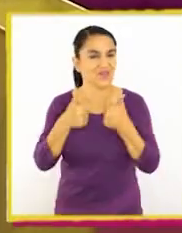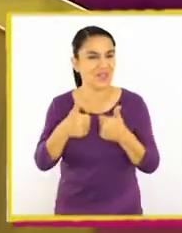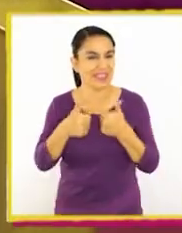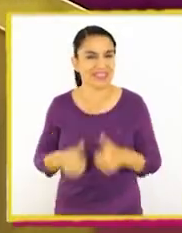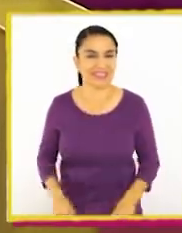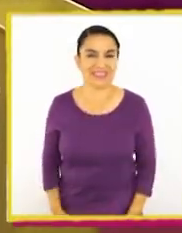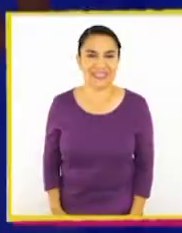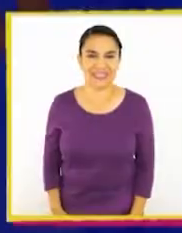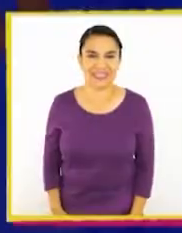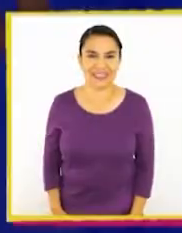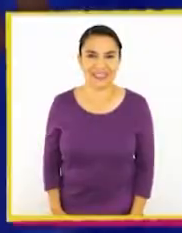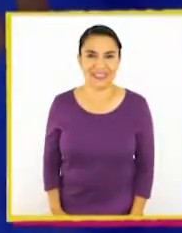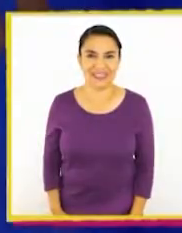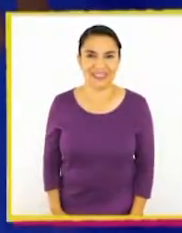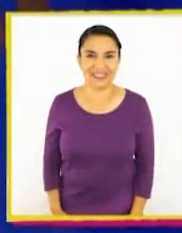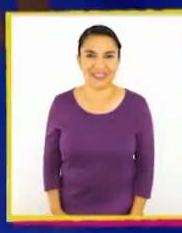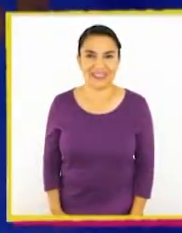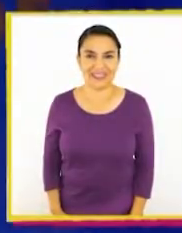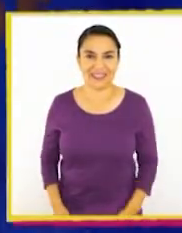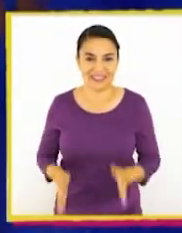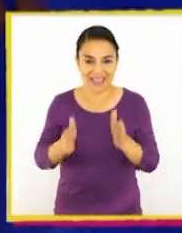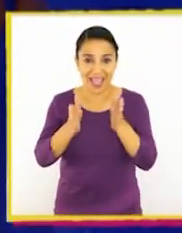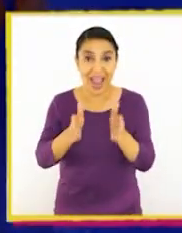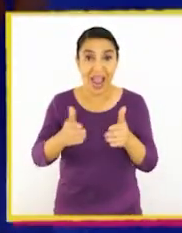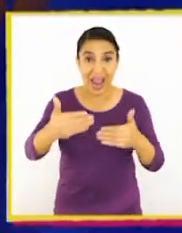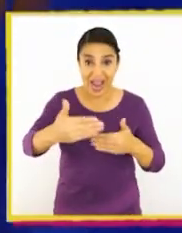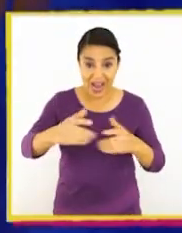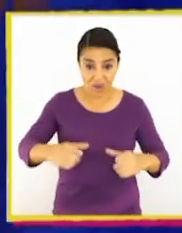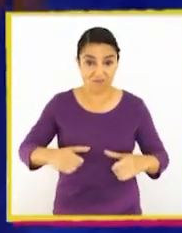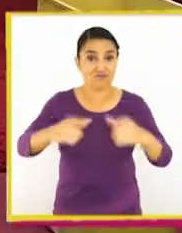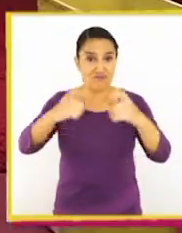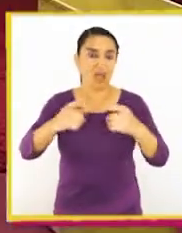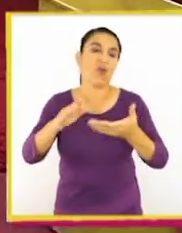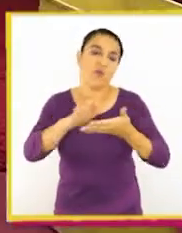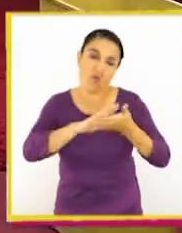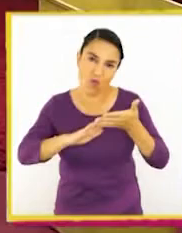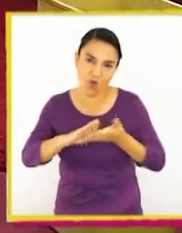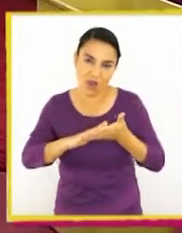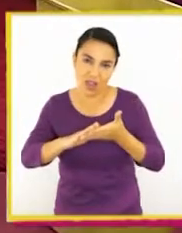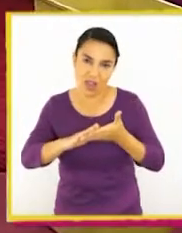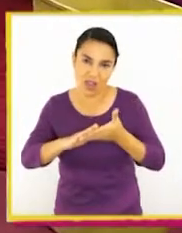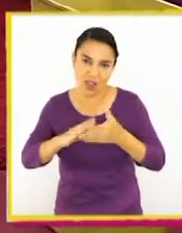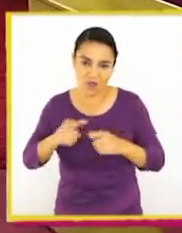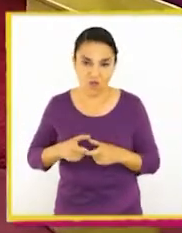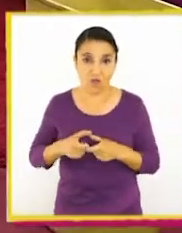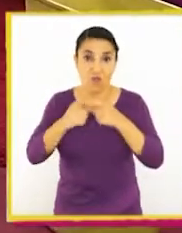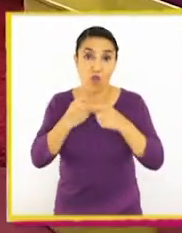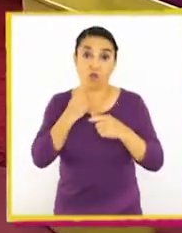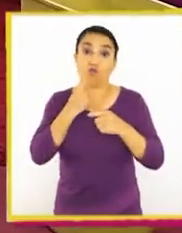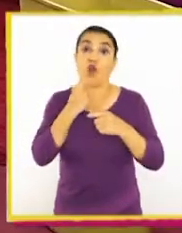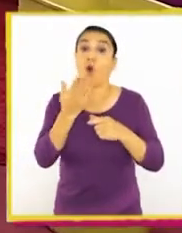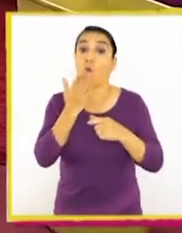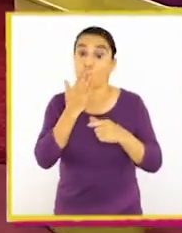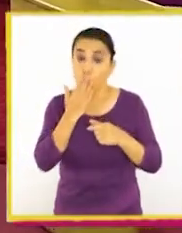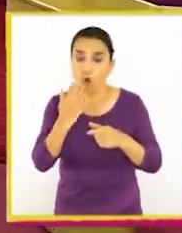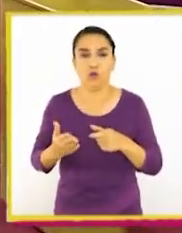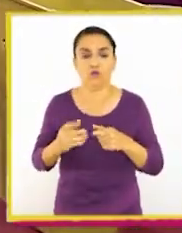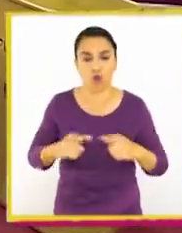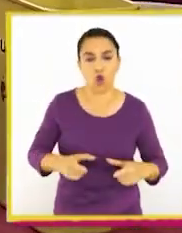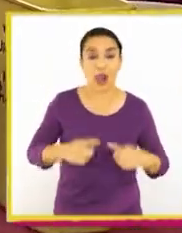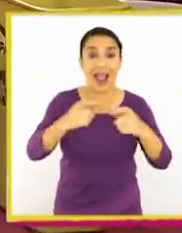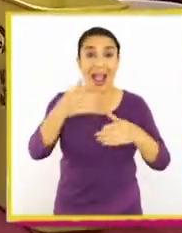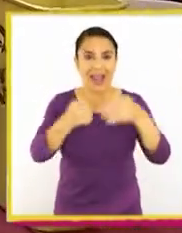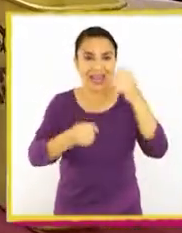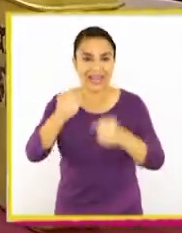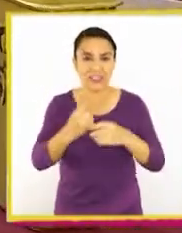¡Muy bien! Las cajas de Tetra Pak. Por ejemplo, tu jugo del recreo o la caja de la leche